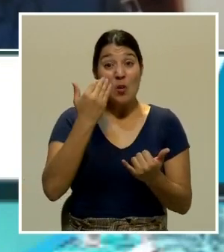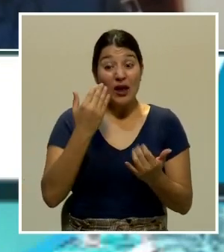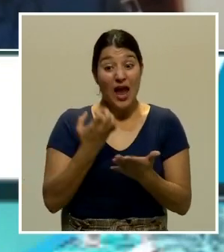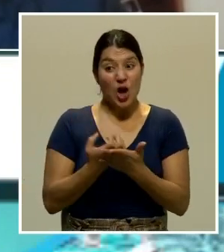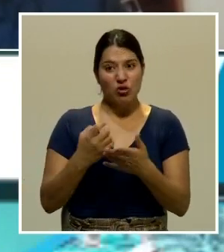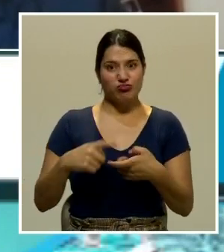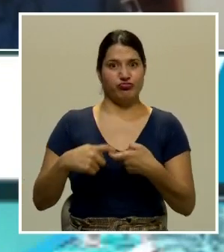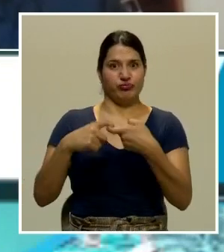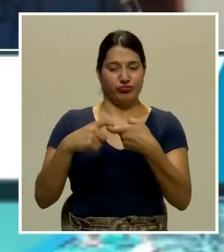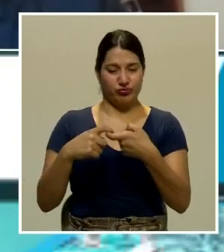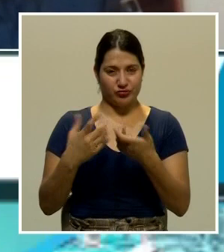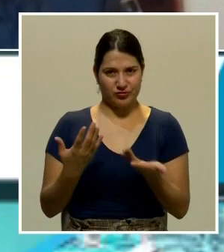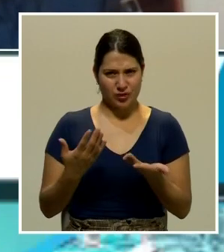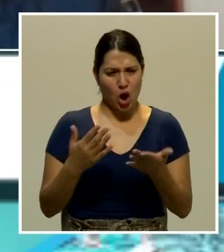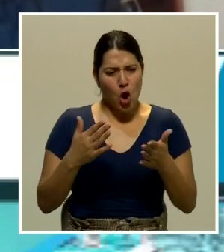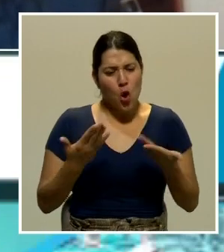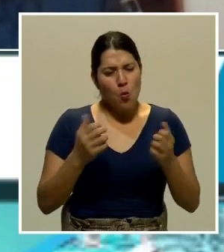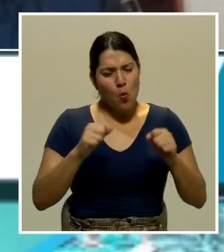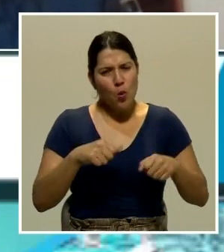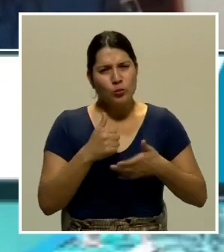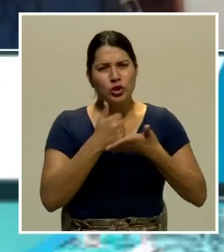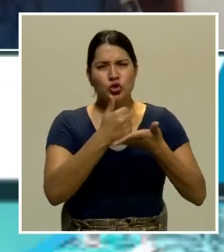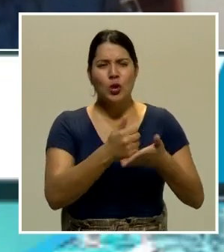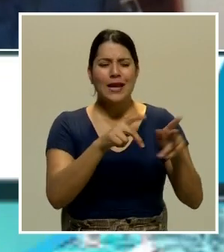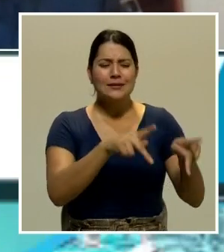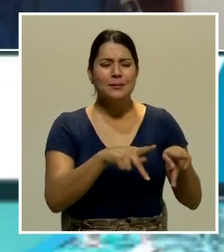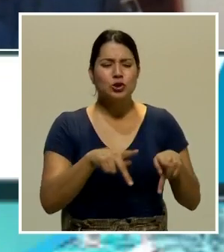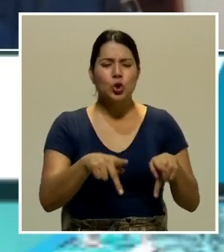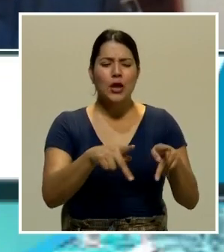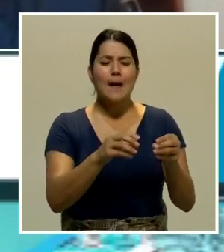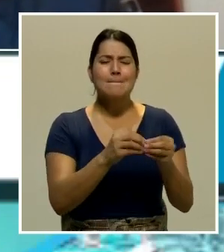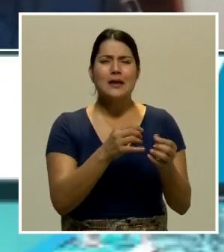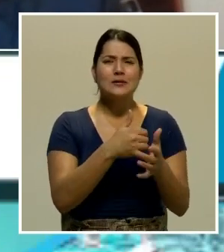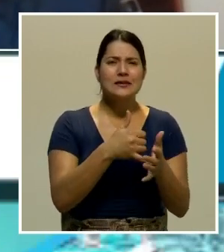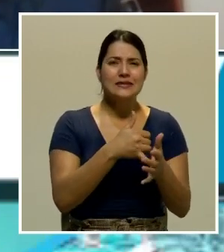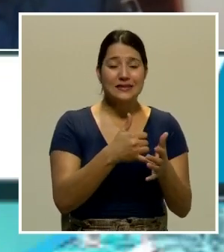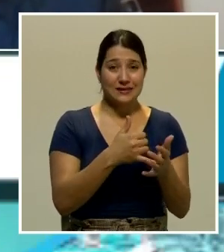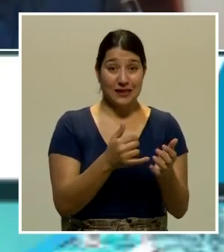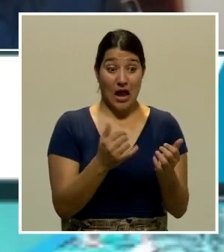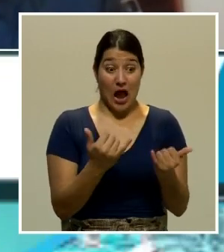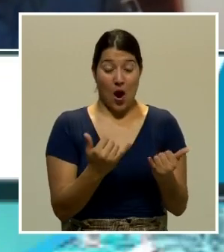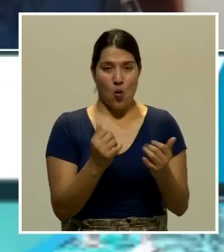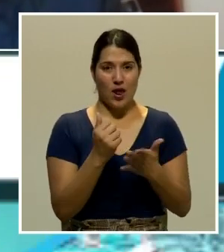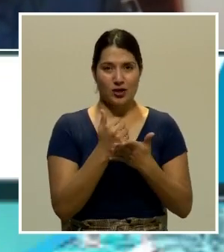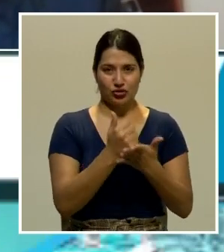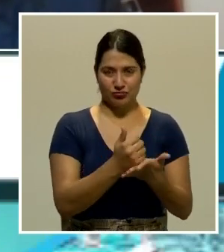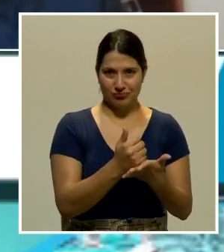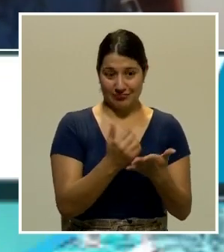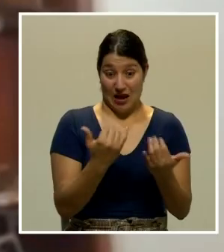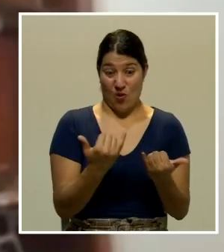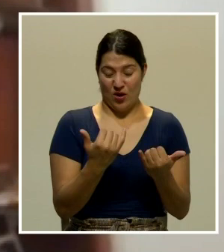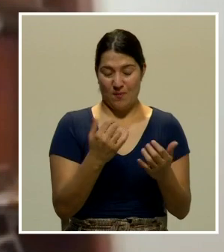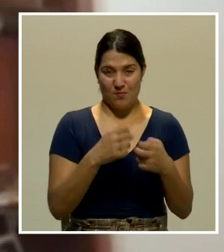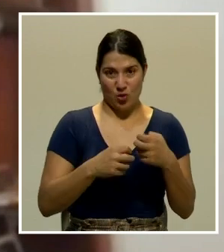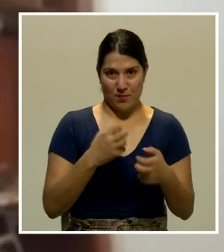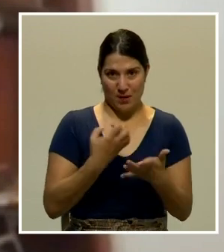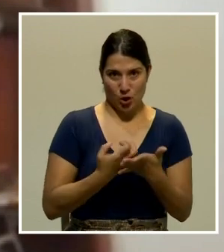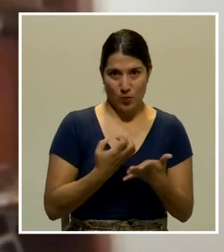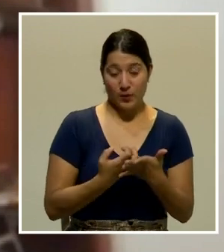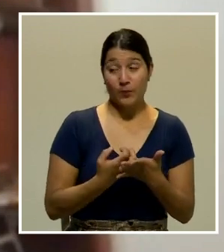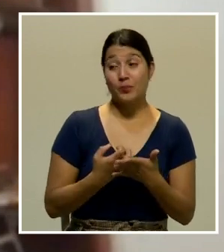los más vulnerables en esta crisis? El bono proteger ha sido la medida que ha impulsado el